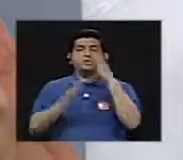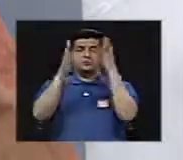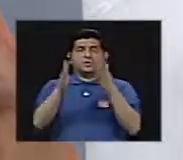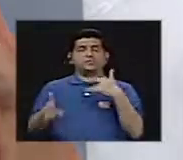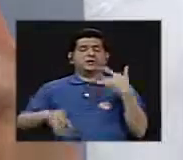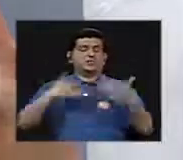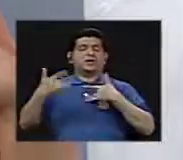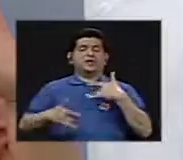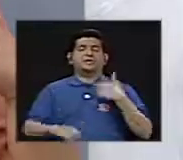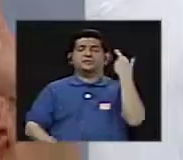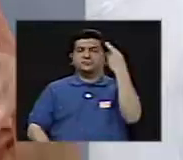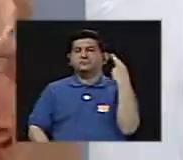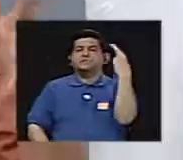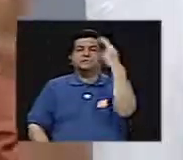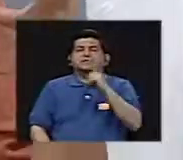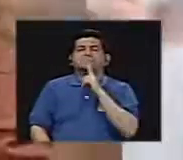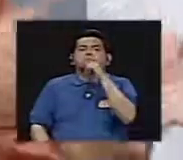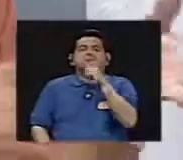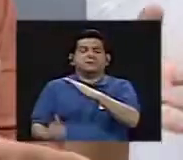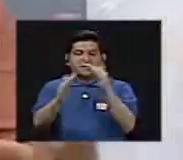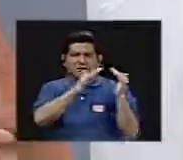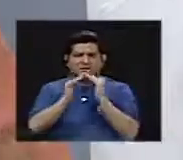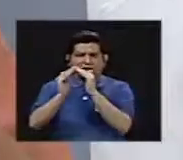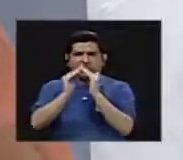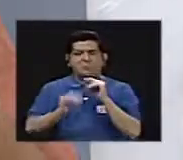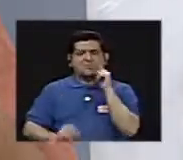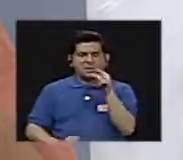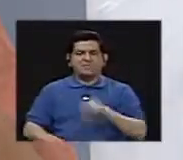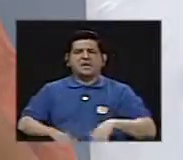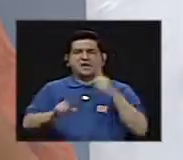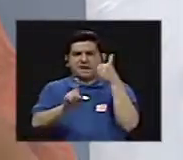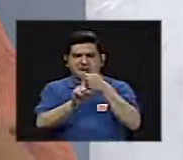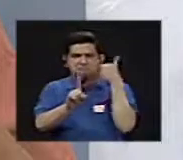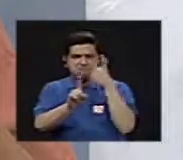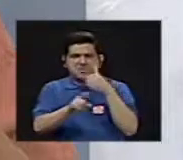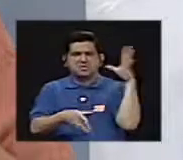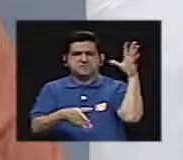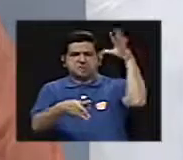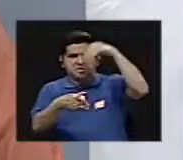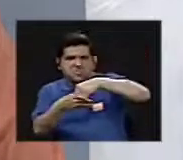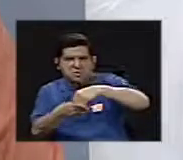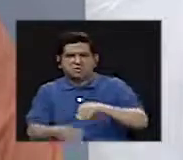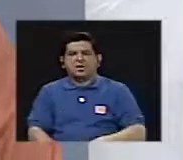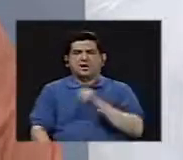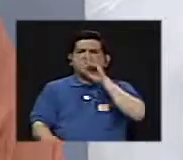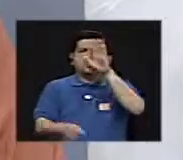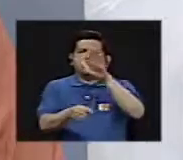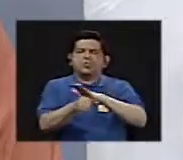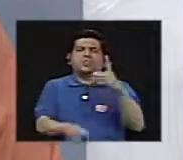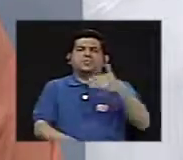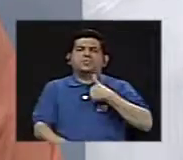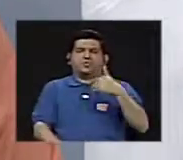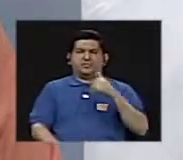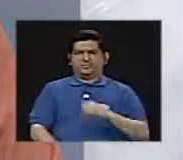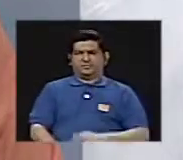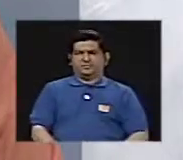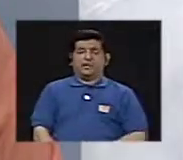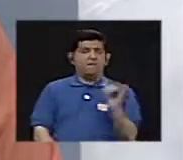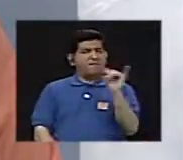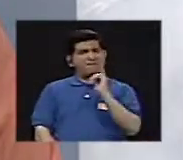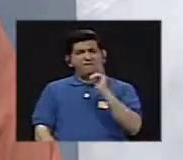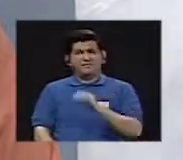elementos que lleva a que de verdad la comunidad es la que está ahí involucrada y comprometida. Y que